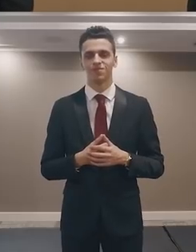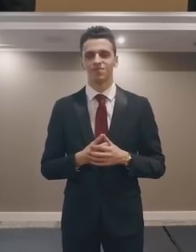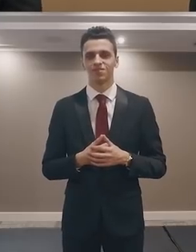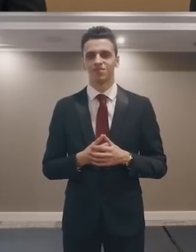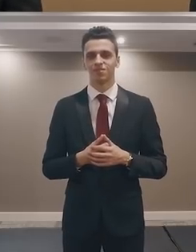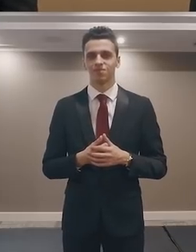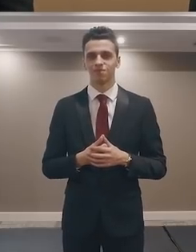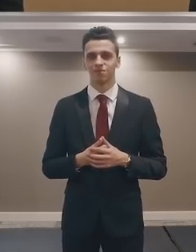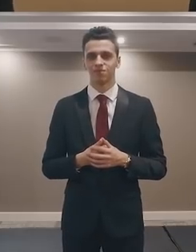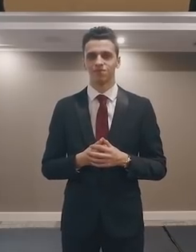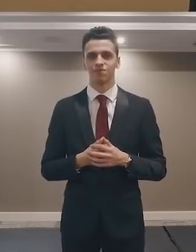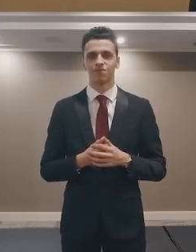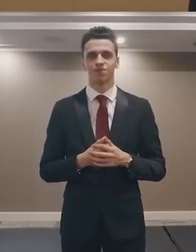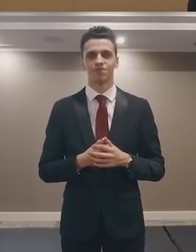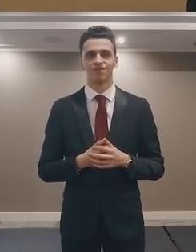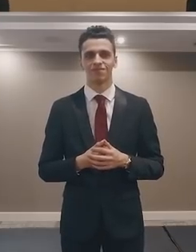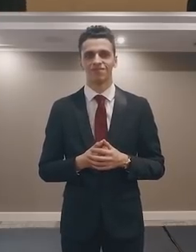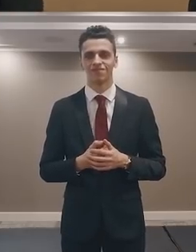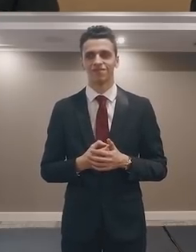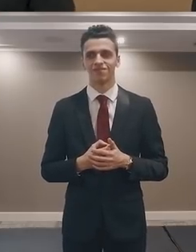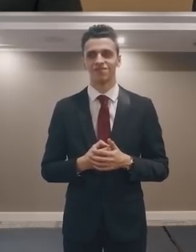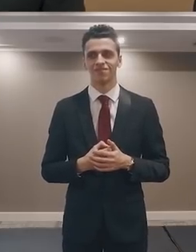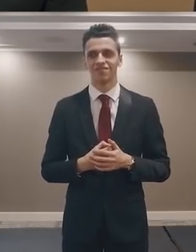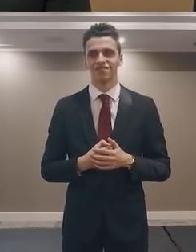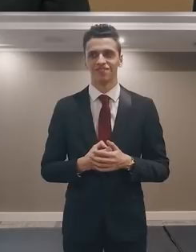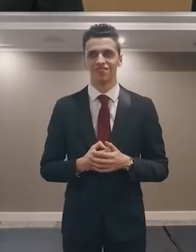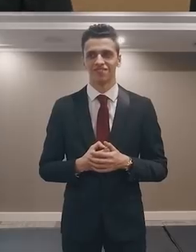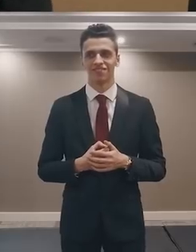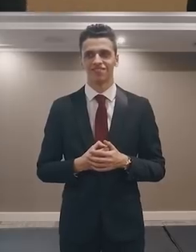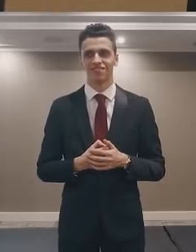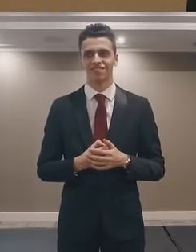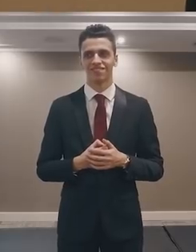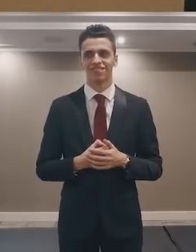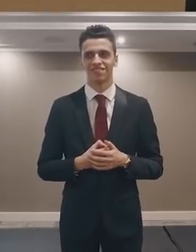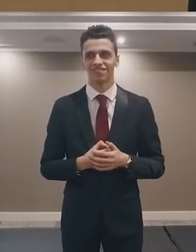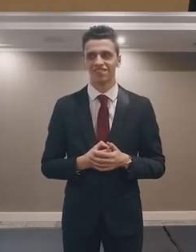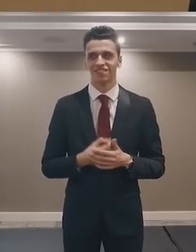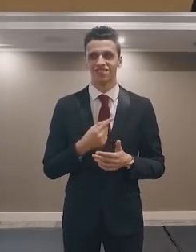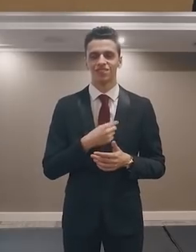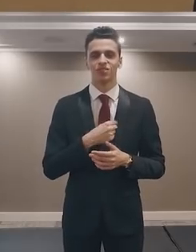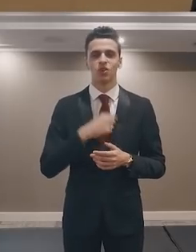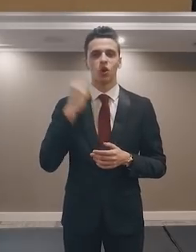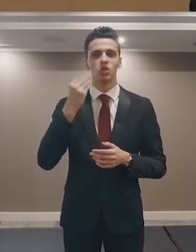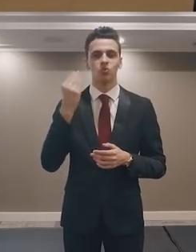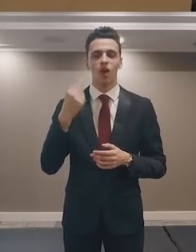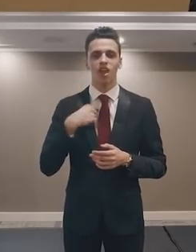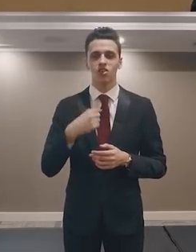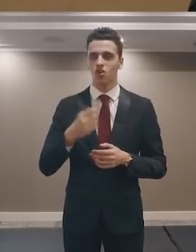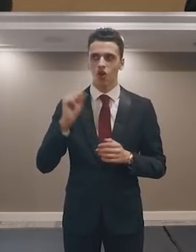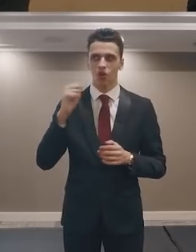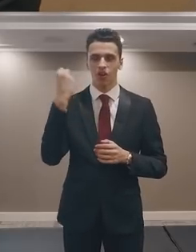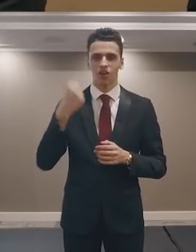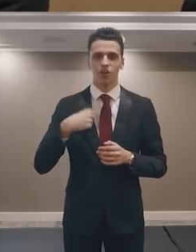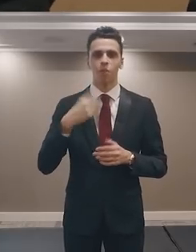dragon ball con naruto con oliver y benji el cumplió y cumple un sueño con 27 años tío que me iba a decir a mí cometí seis años con los colocadores